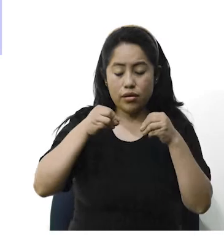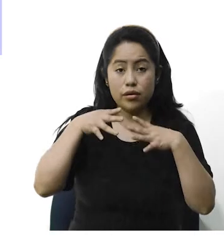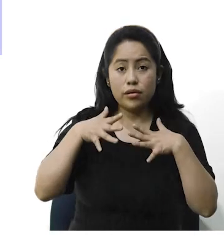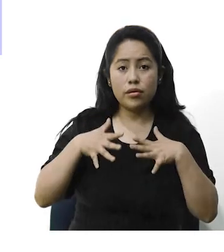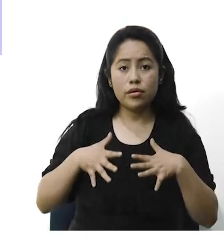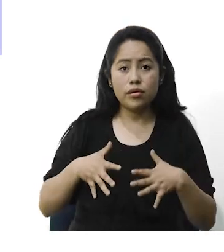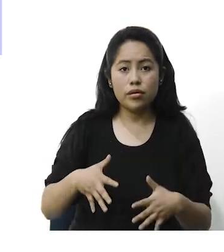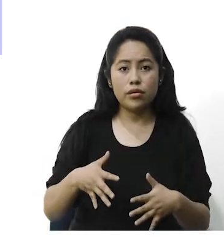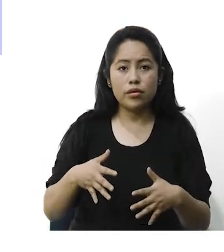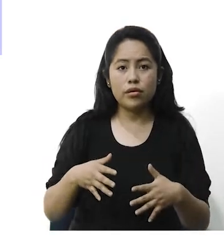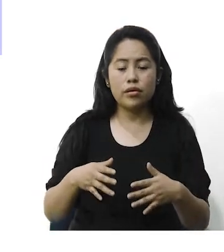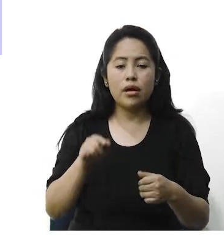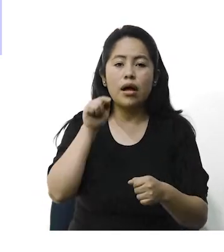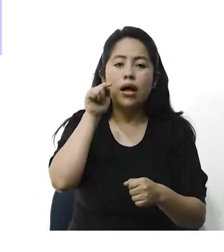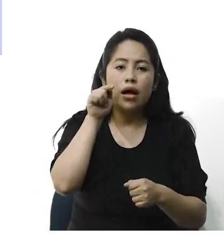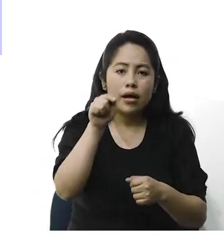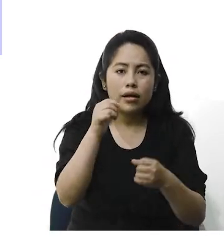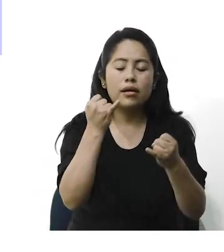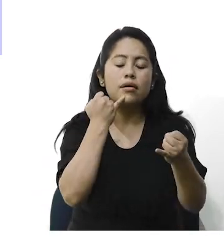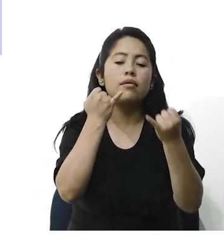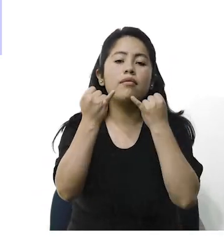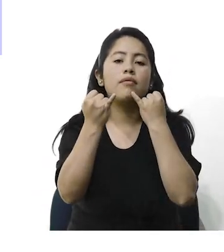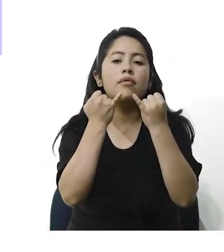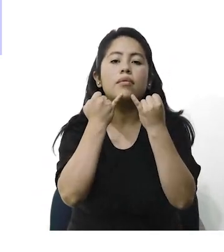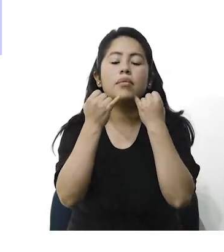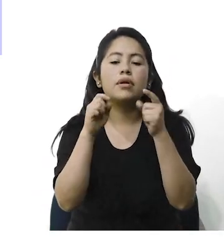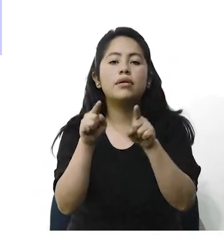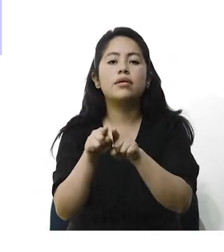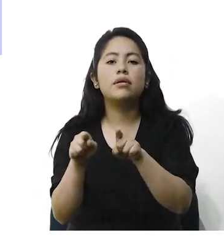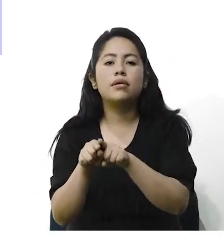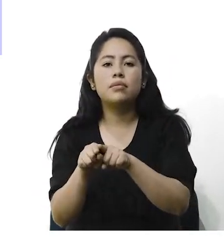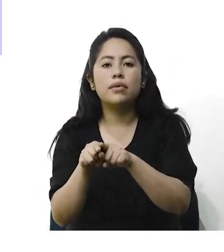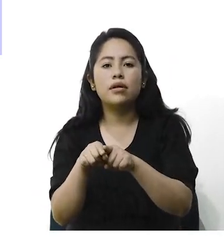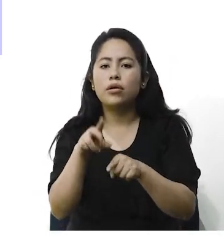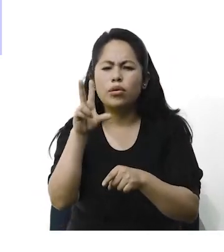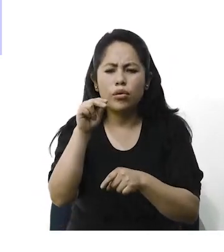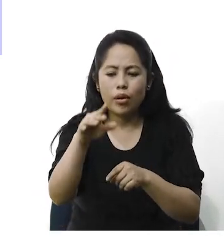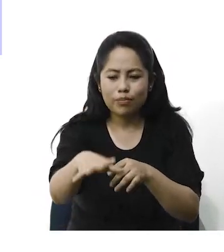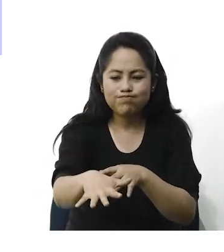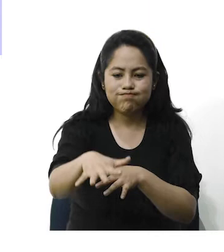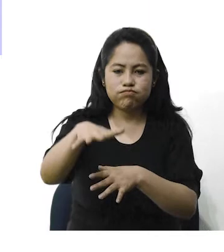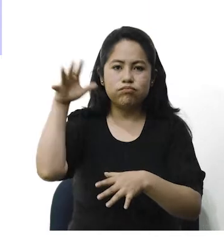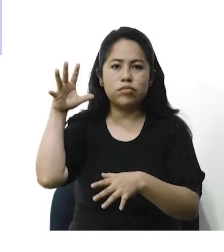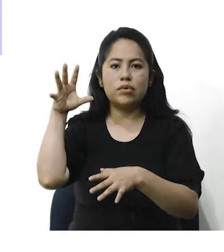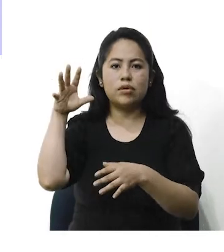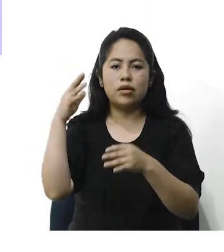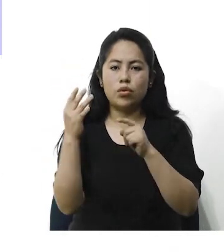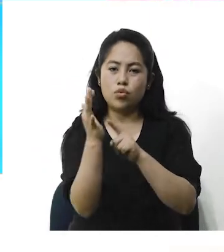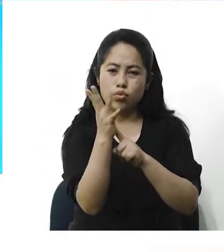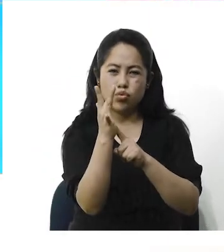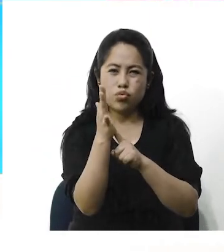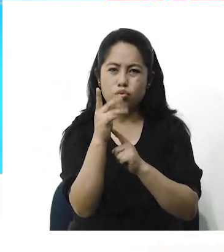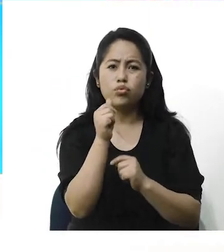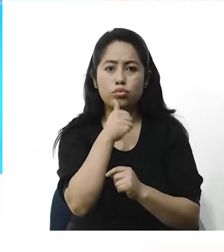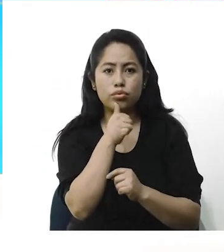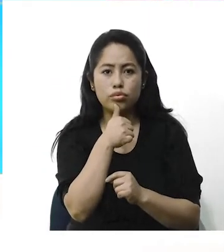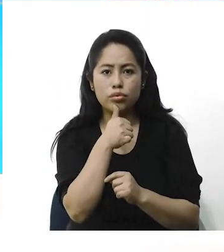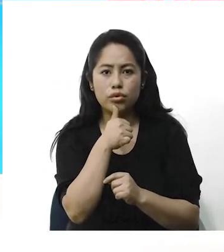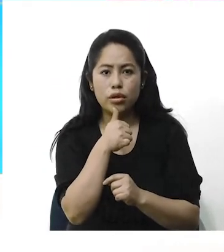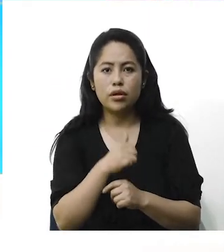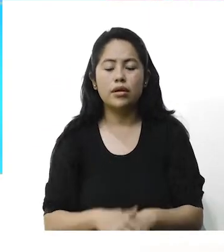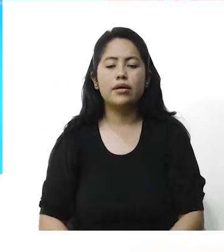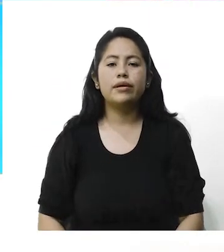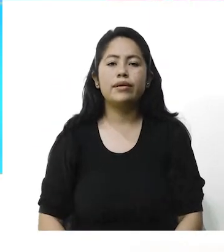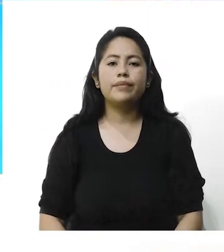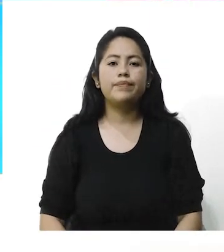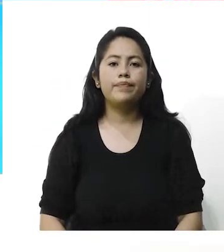dar la orden, va a decir, no, levanten la mano, se está quemando, se va a hacer daño. Entonces, la neurona motora